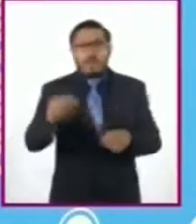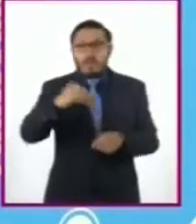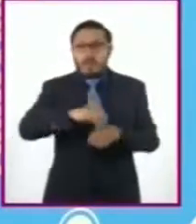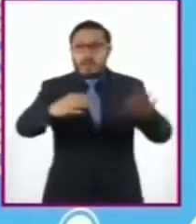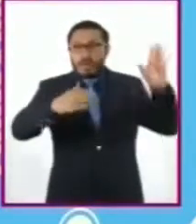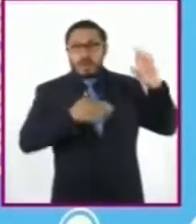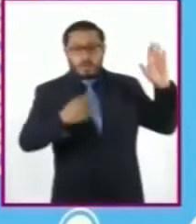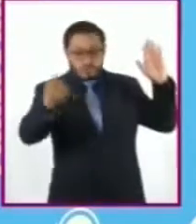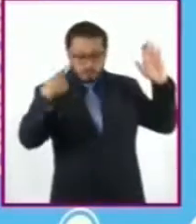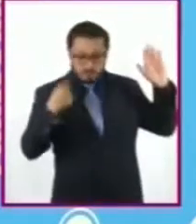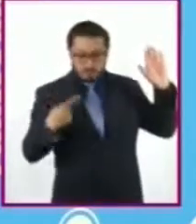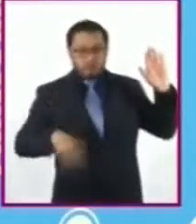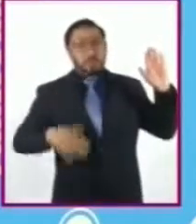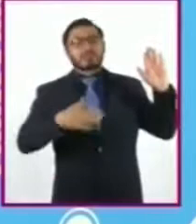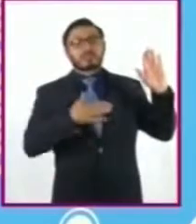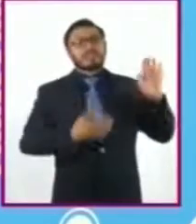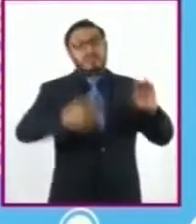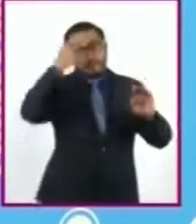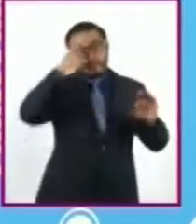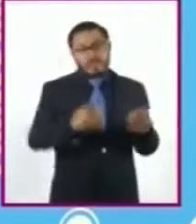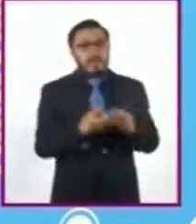mismo para su mejor desarrollo.